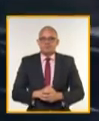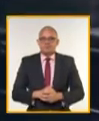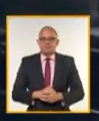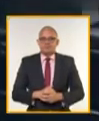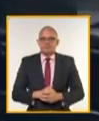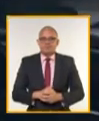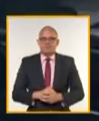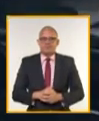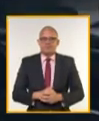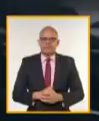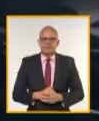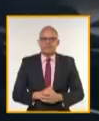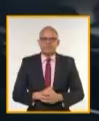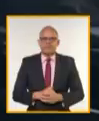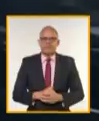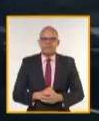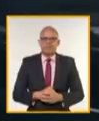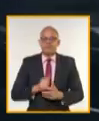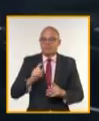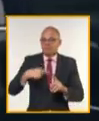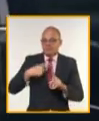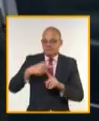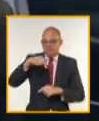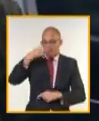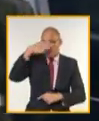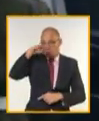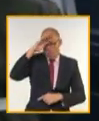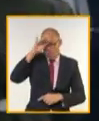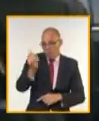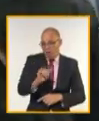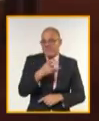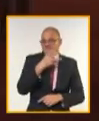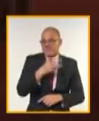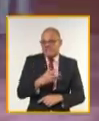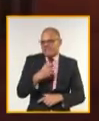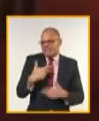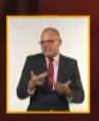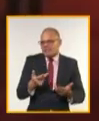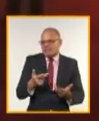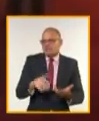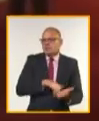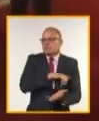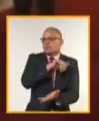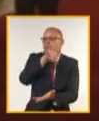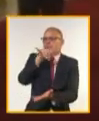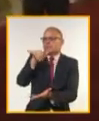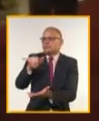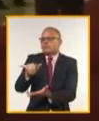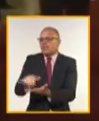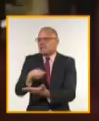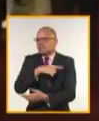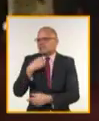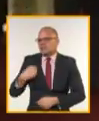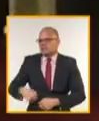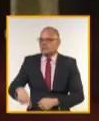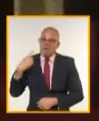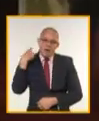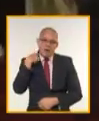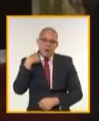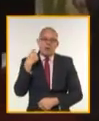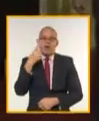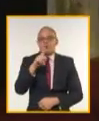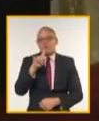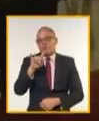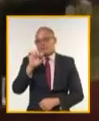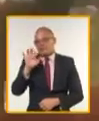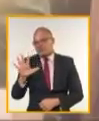Cuba dio continuidad a esos viajes cuando el comandante en jefe Fidel Castro Ruz llegó al gigante asiático en los años 1995